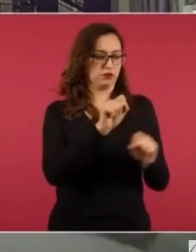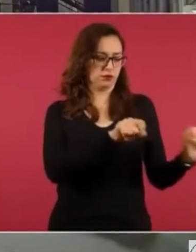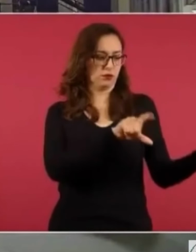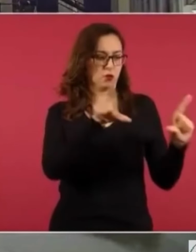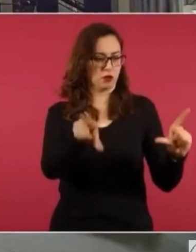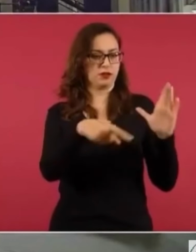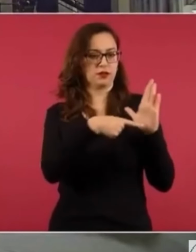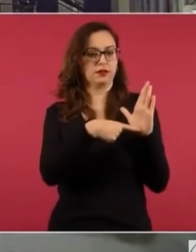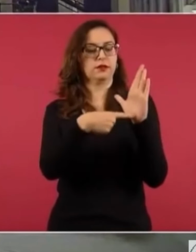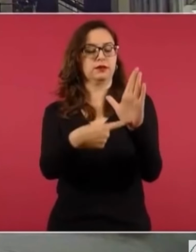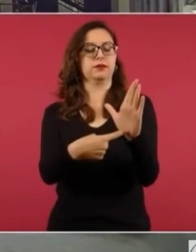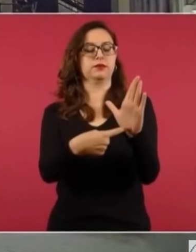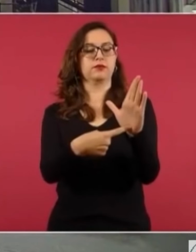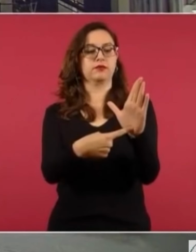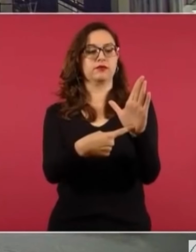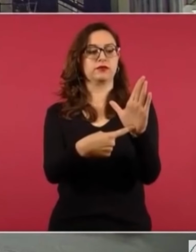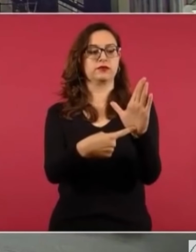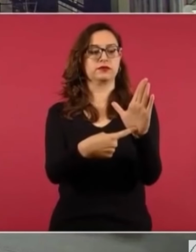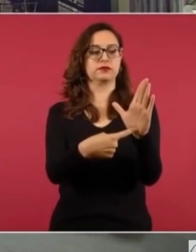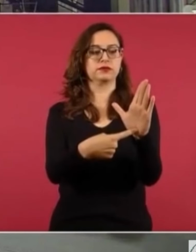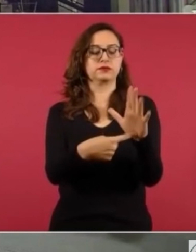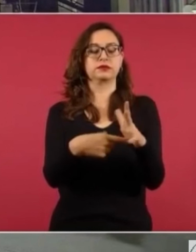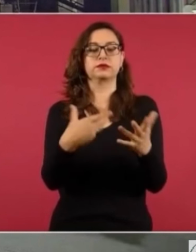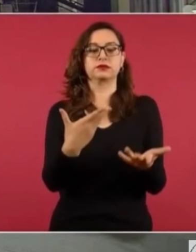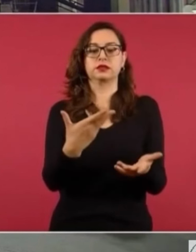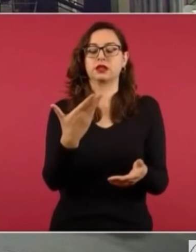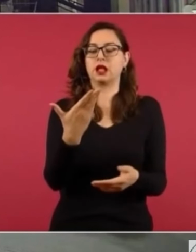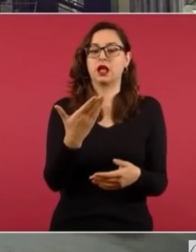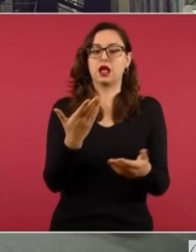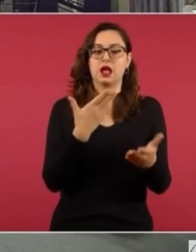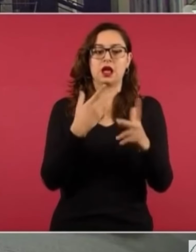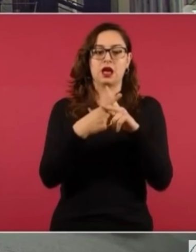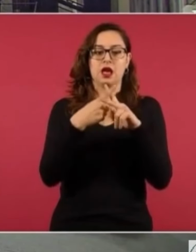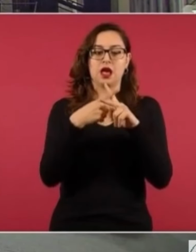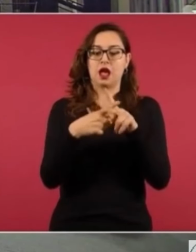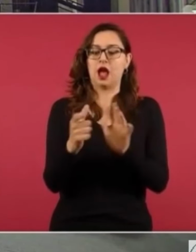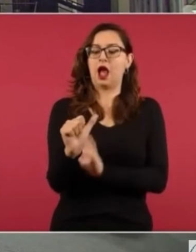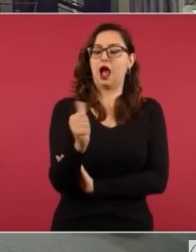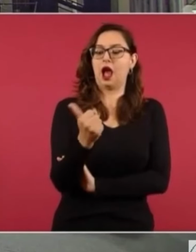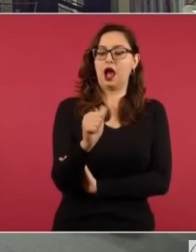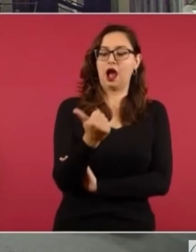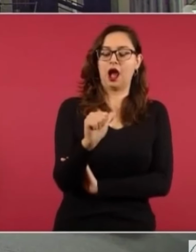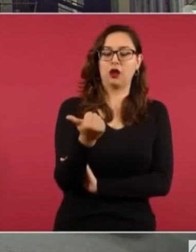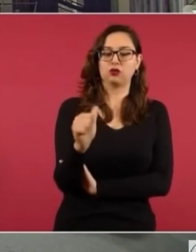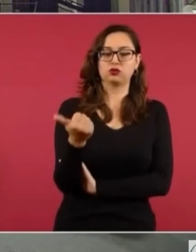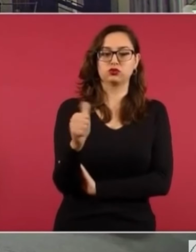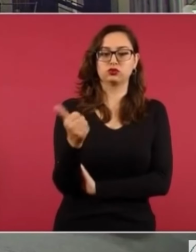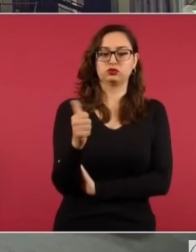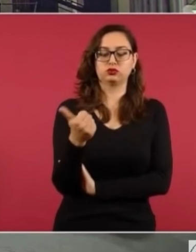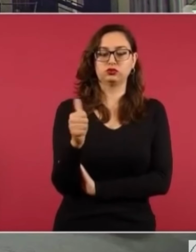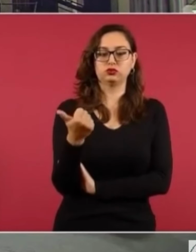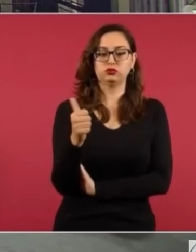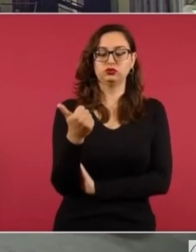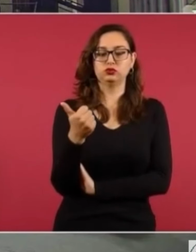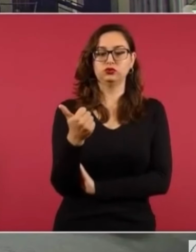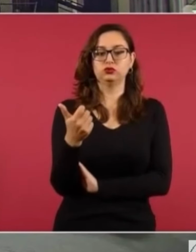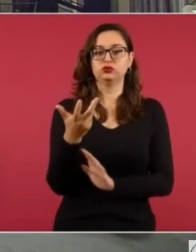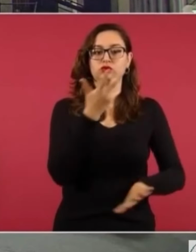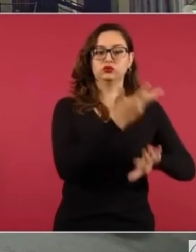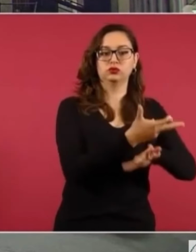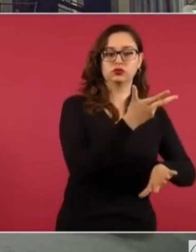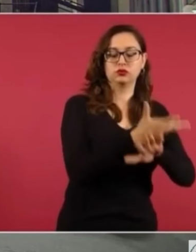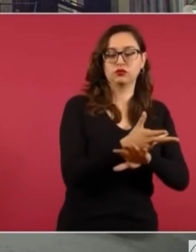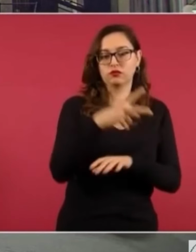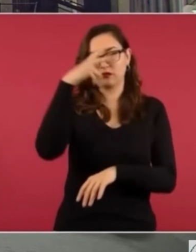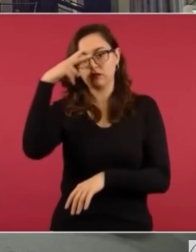sobre los datos de agosto sobre el comercio de México con Estados